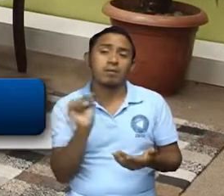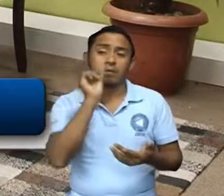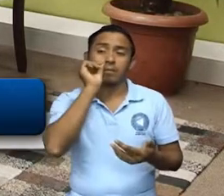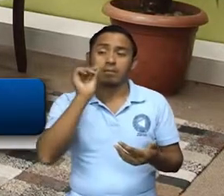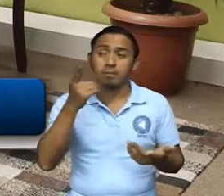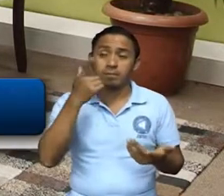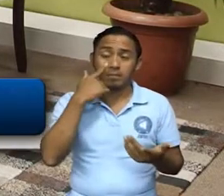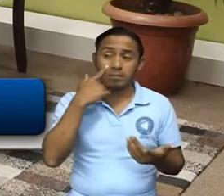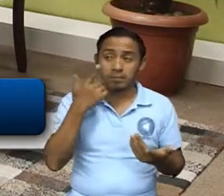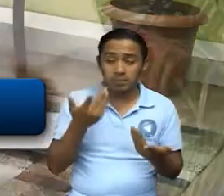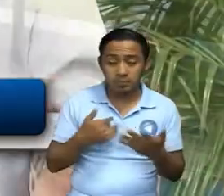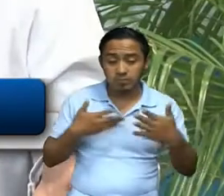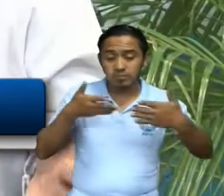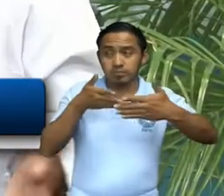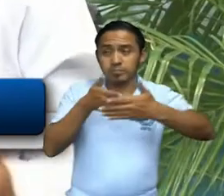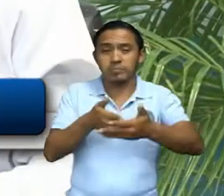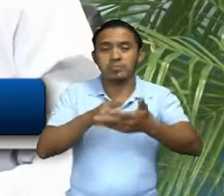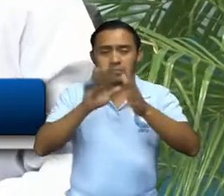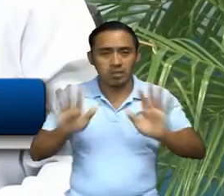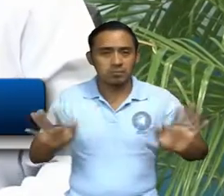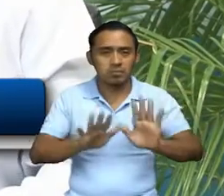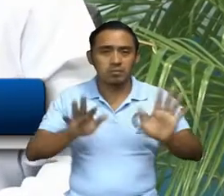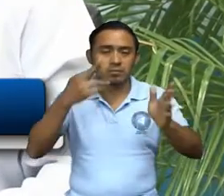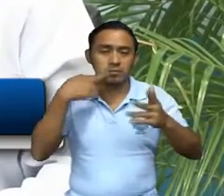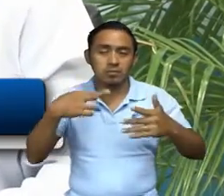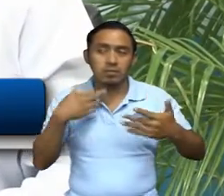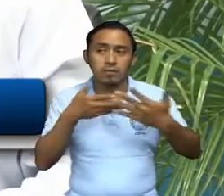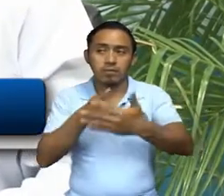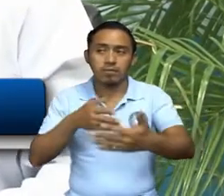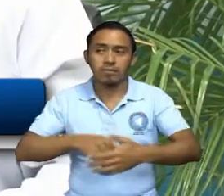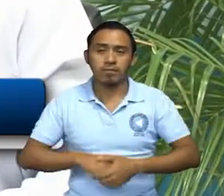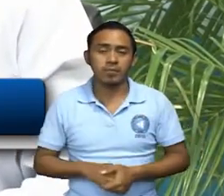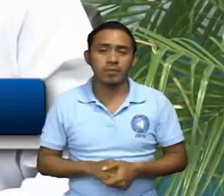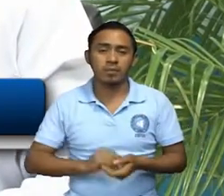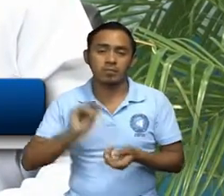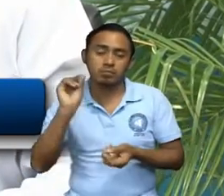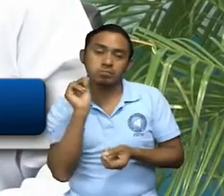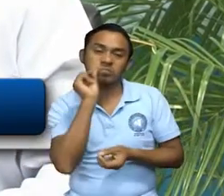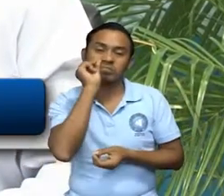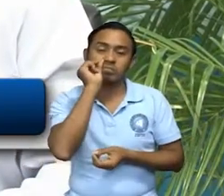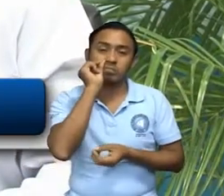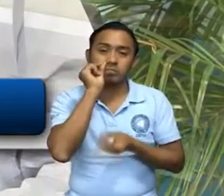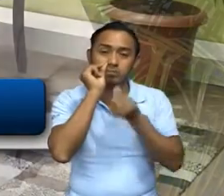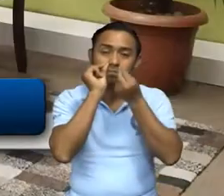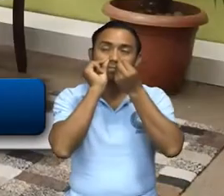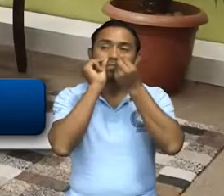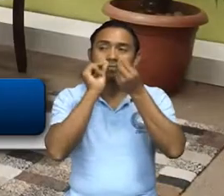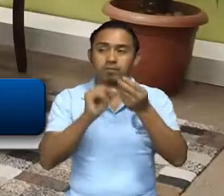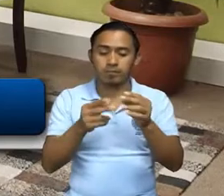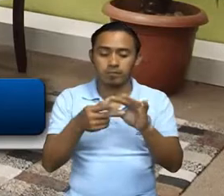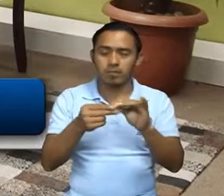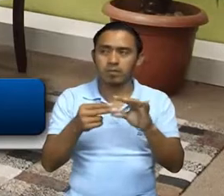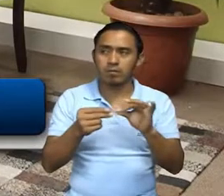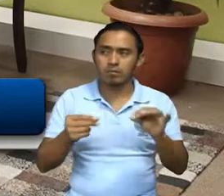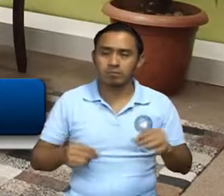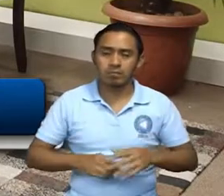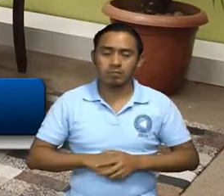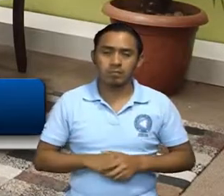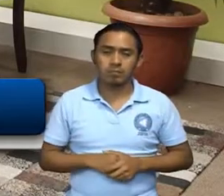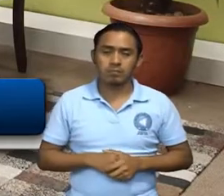del sangrado, hasta poder encontrarlo, ¿ya? Esos taponamientos, o esas, me imagino que son con algodón, ¿qué más utilizan